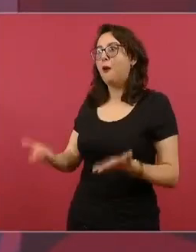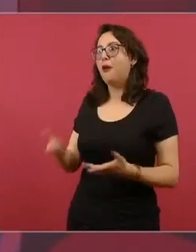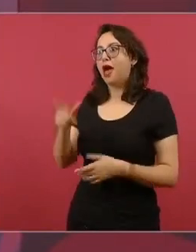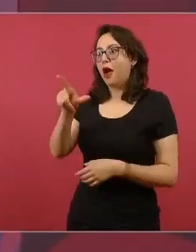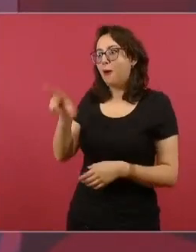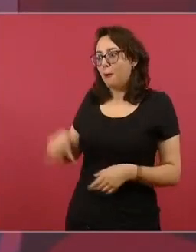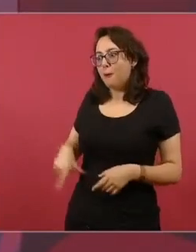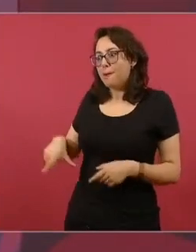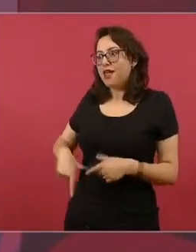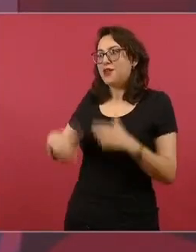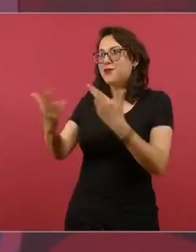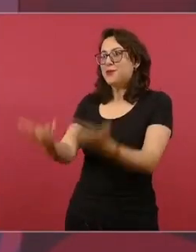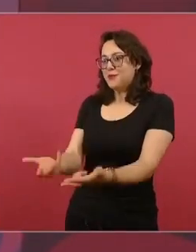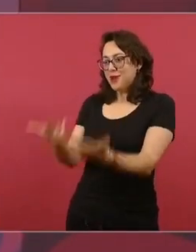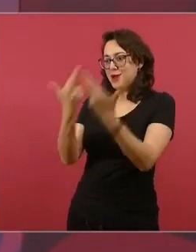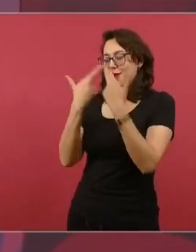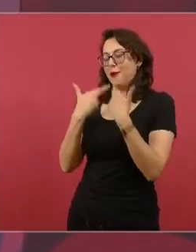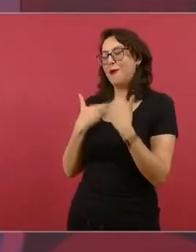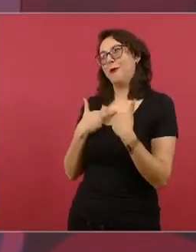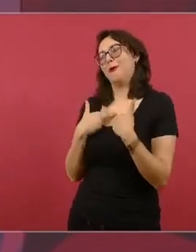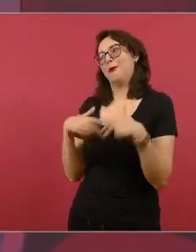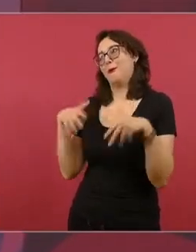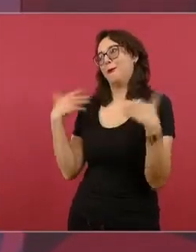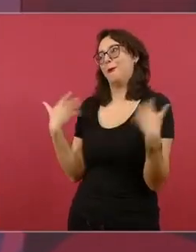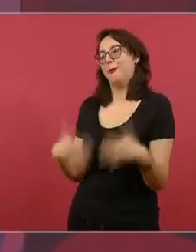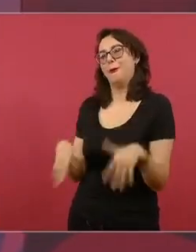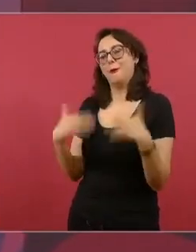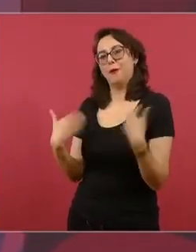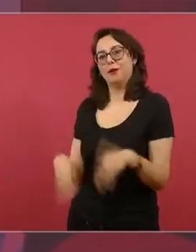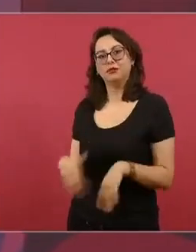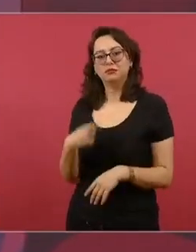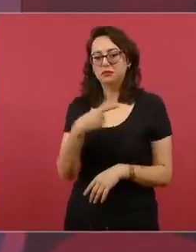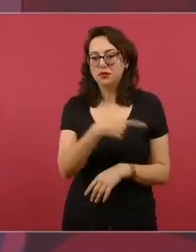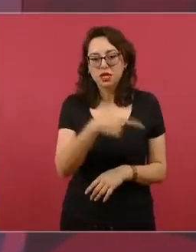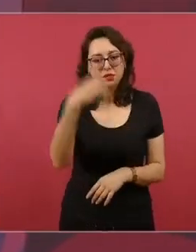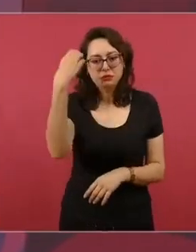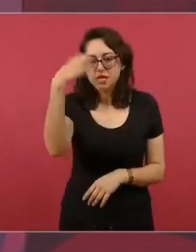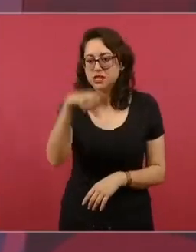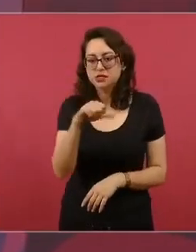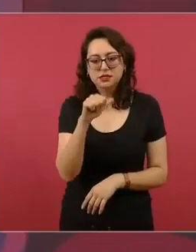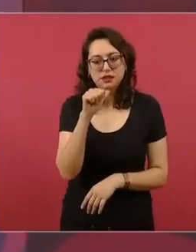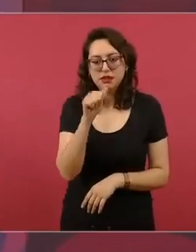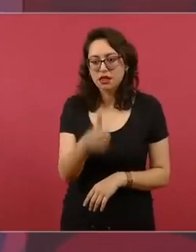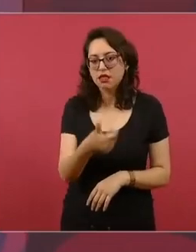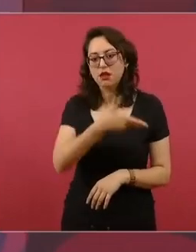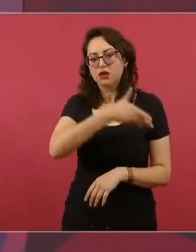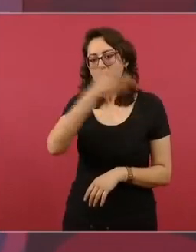Entonces, bueno, si se encuentran empresarios serios, responsables,